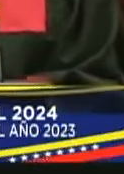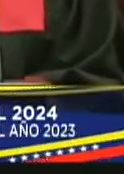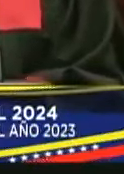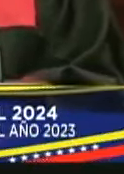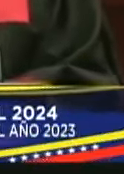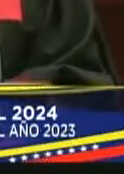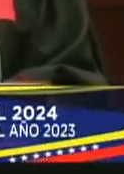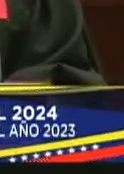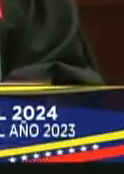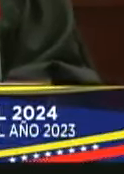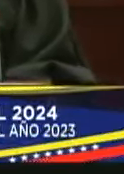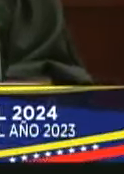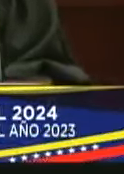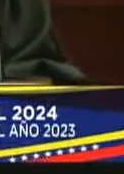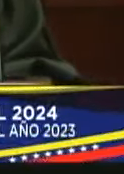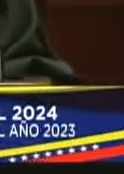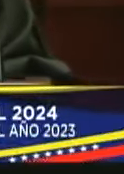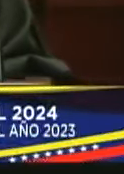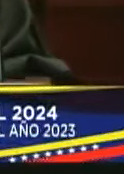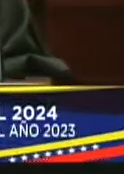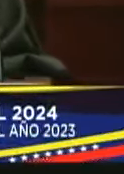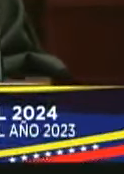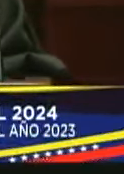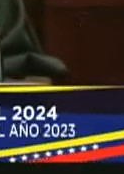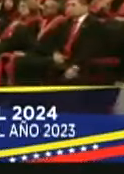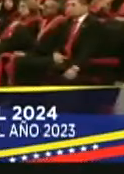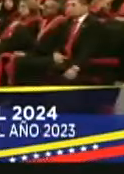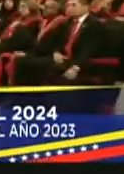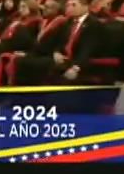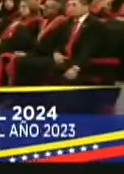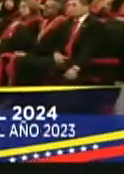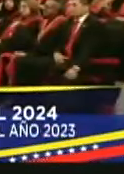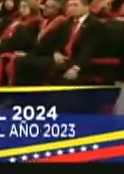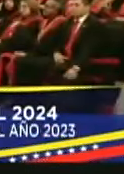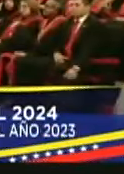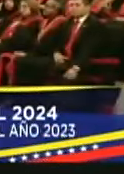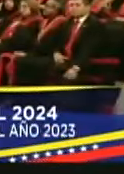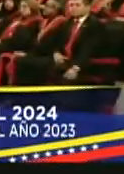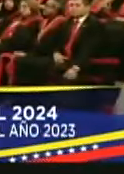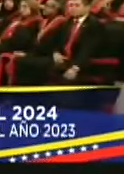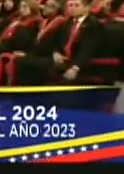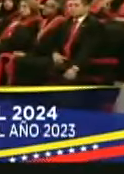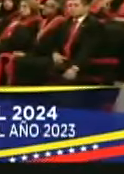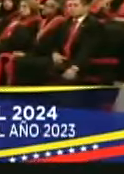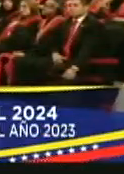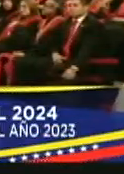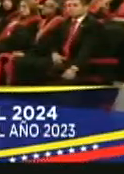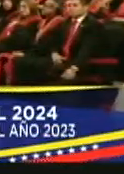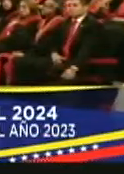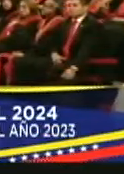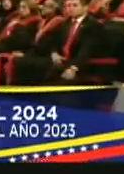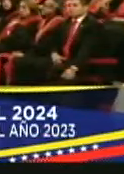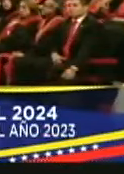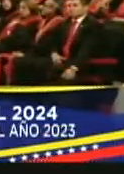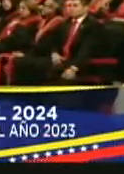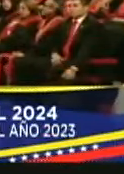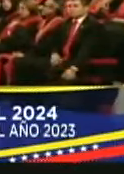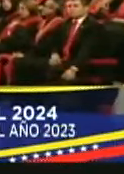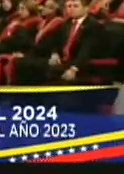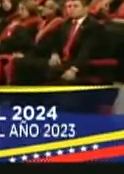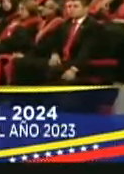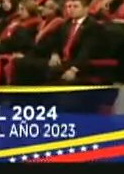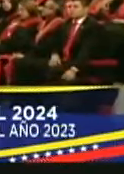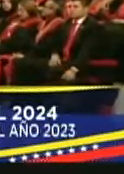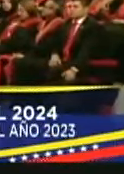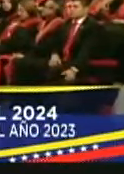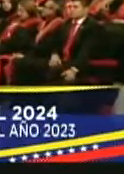insurrecciones militares de 1992, es decir, la insurrección del 4 de febrero del 92 y la segunda